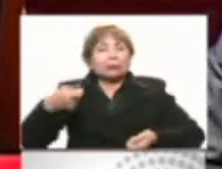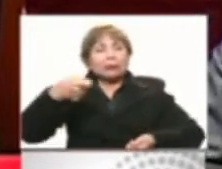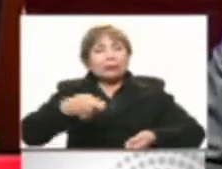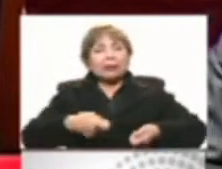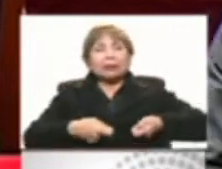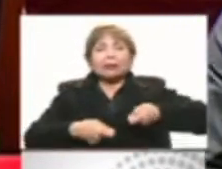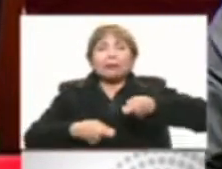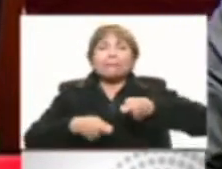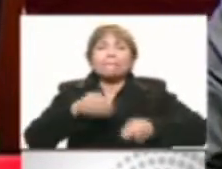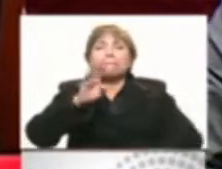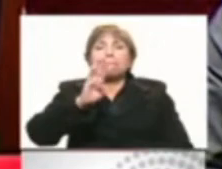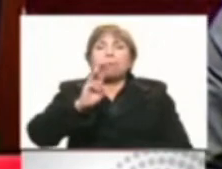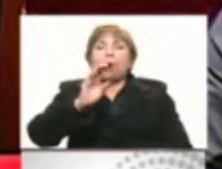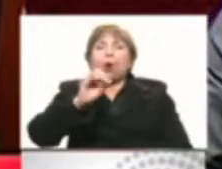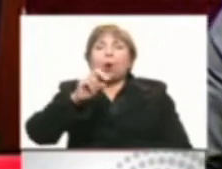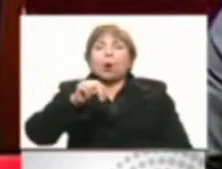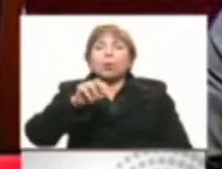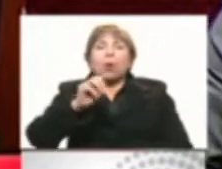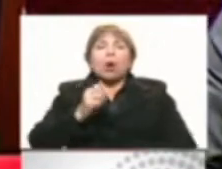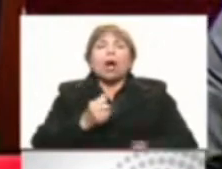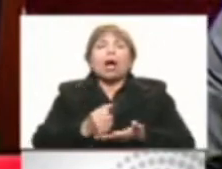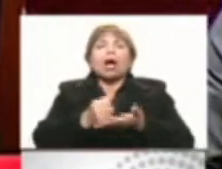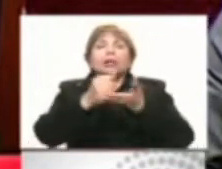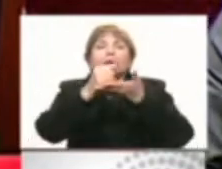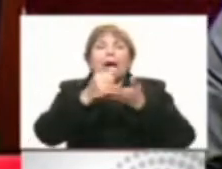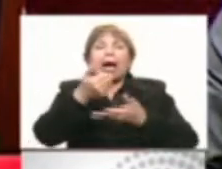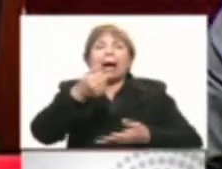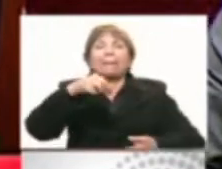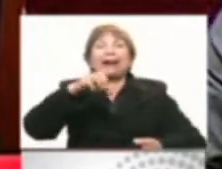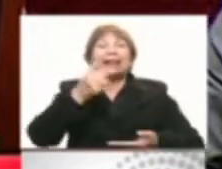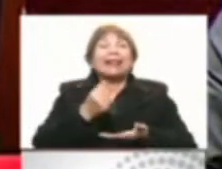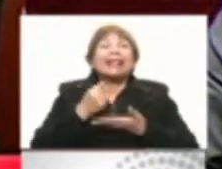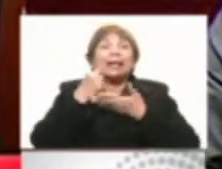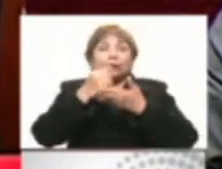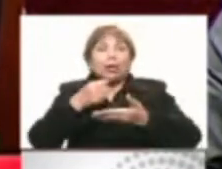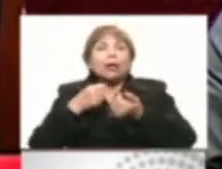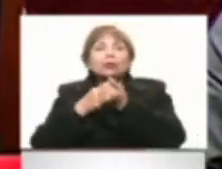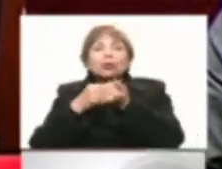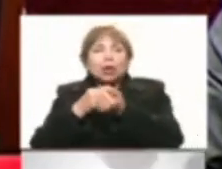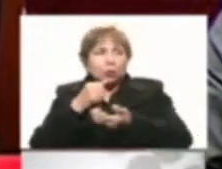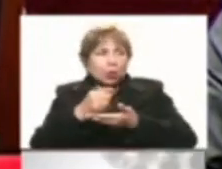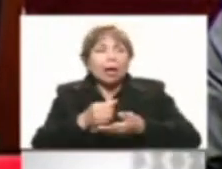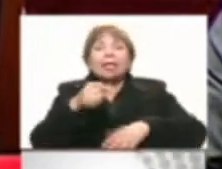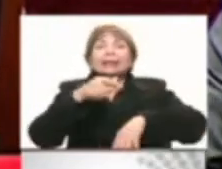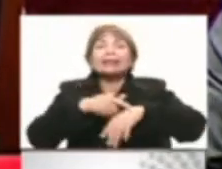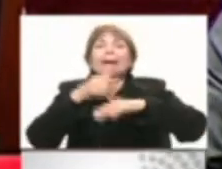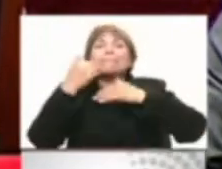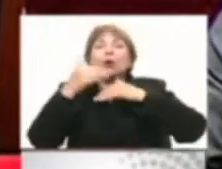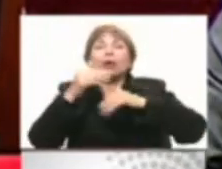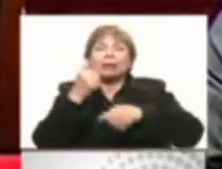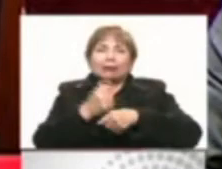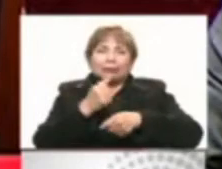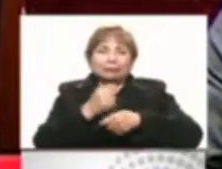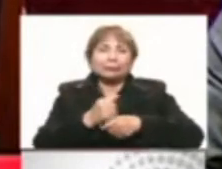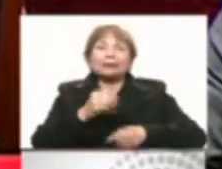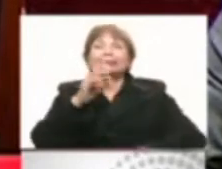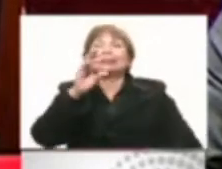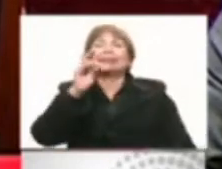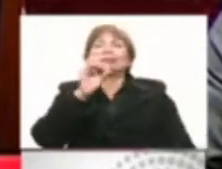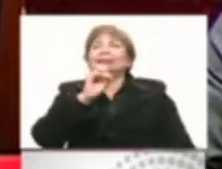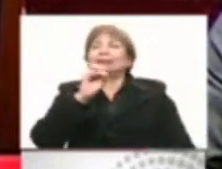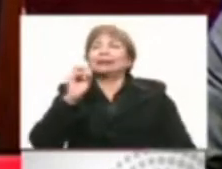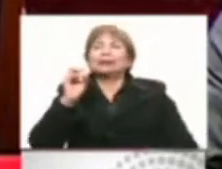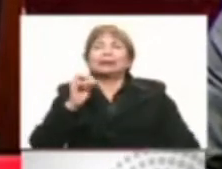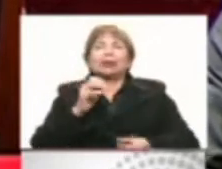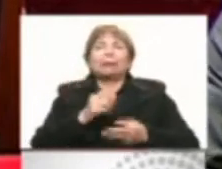estamos aplicando el bono, la ayuda económica Yapanay, junto con un programa de empleo temporal que estamos invirtiendo 700